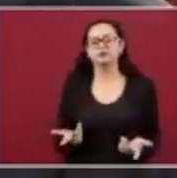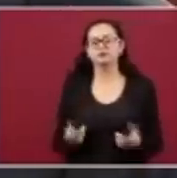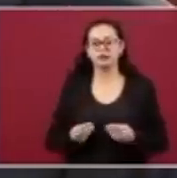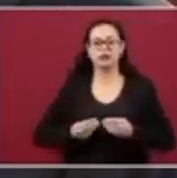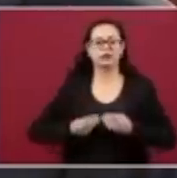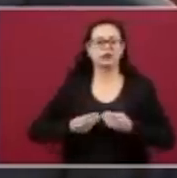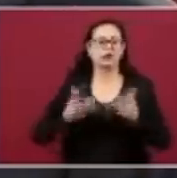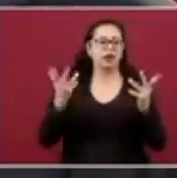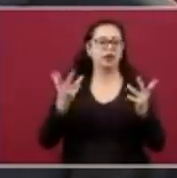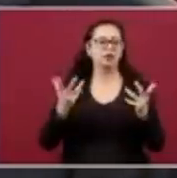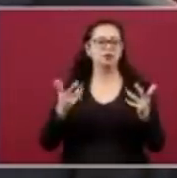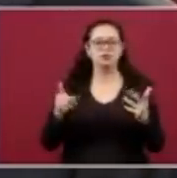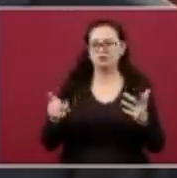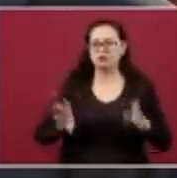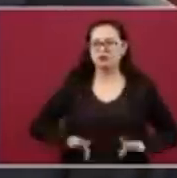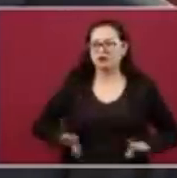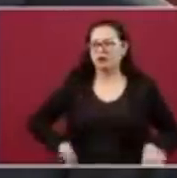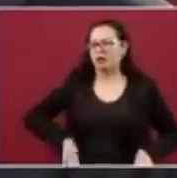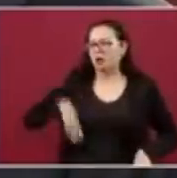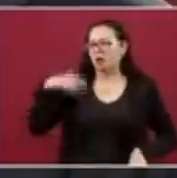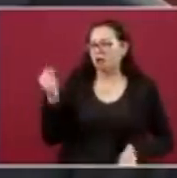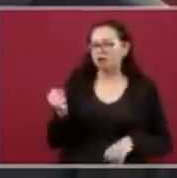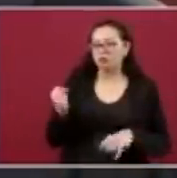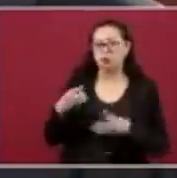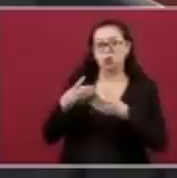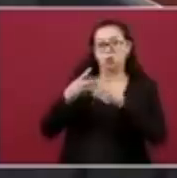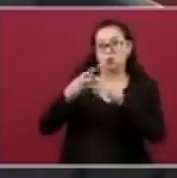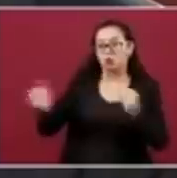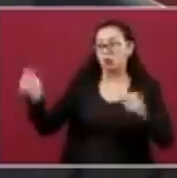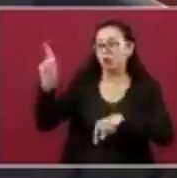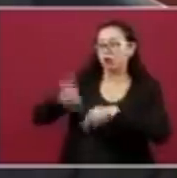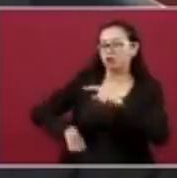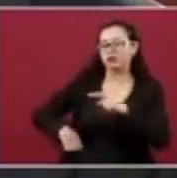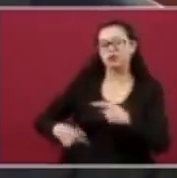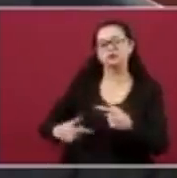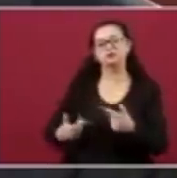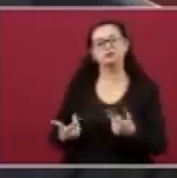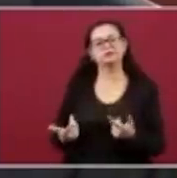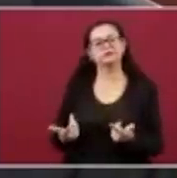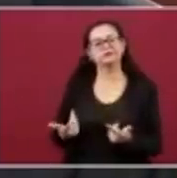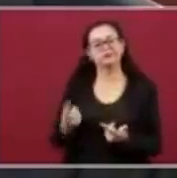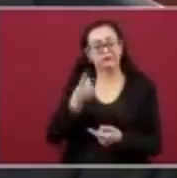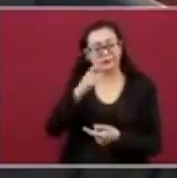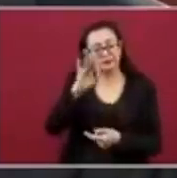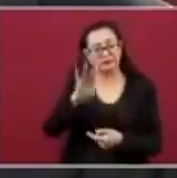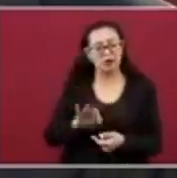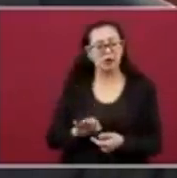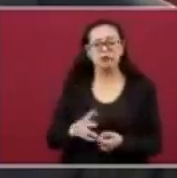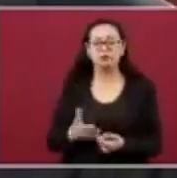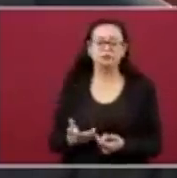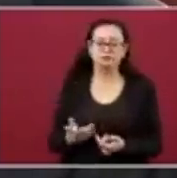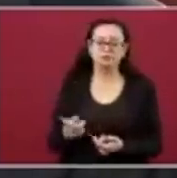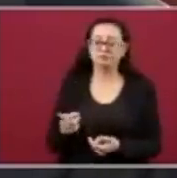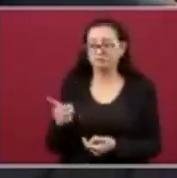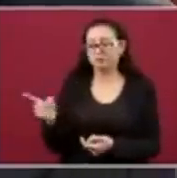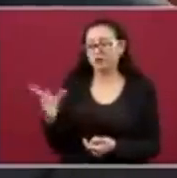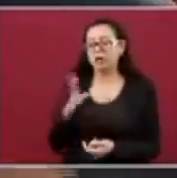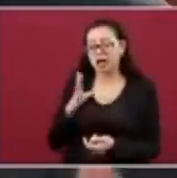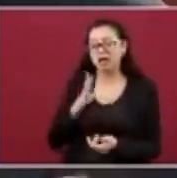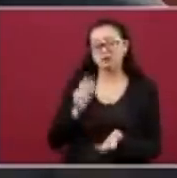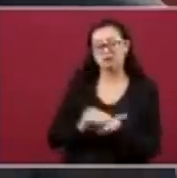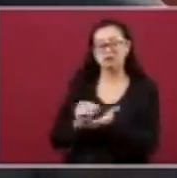estas actitudes corruptas, ¿sí? Indebidas,